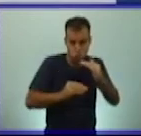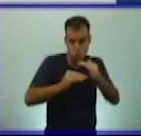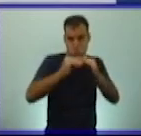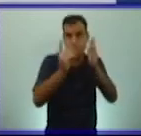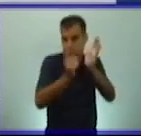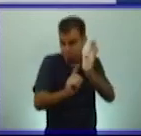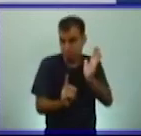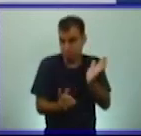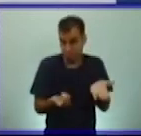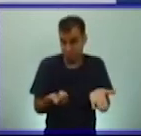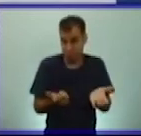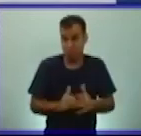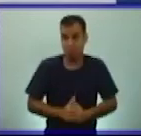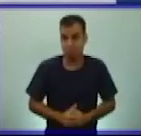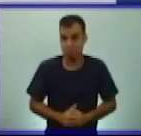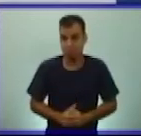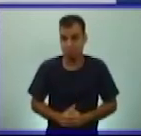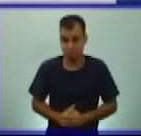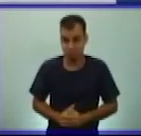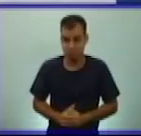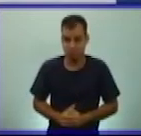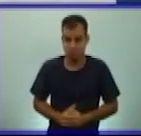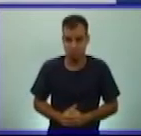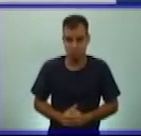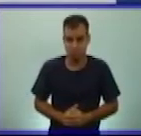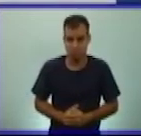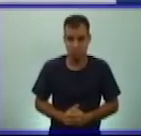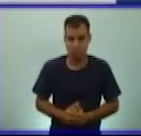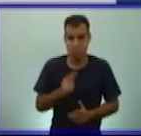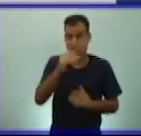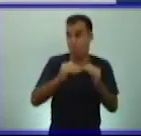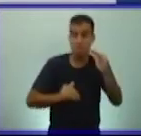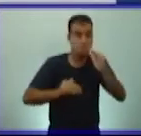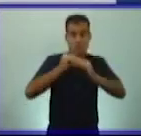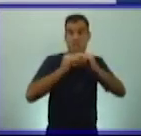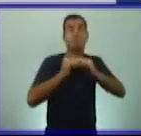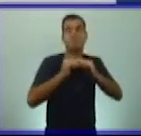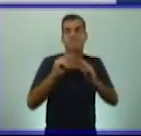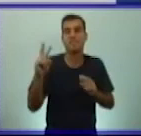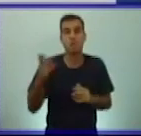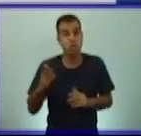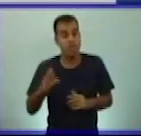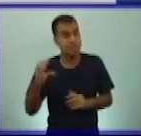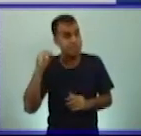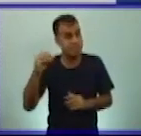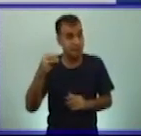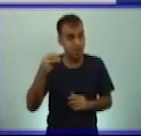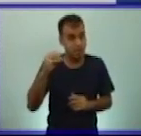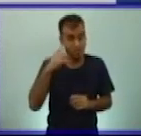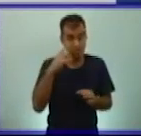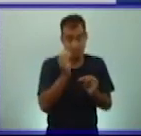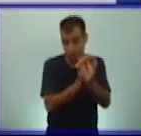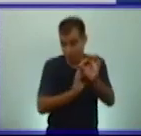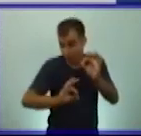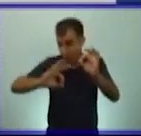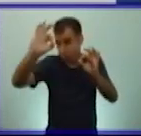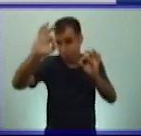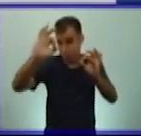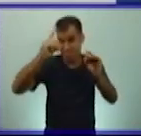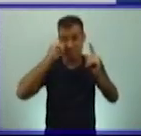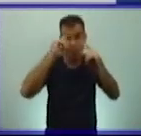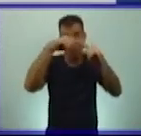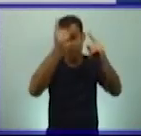esta situación, cuando la coordenada es máxima, la velocidad es cero. La velocidad es máxima cuando pasa por la posición de